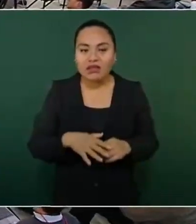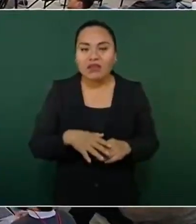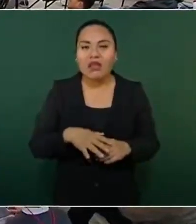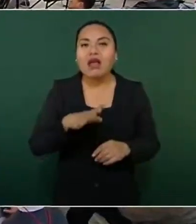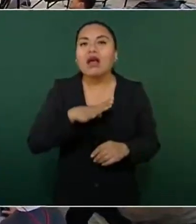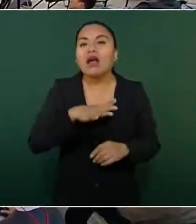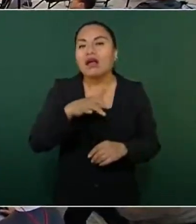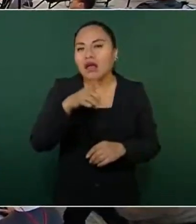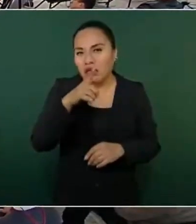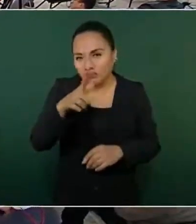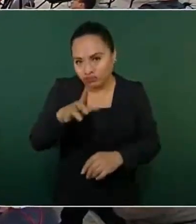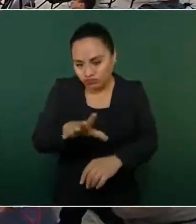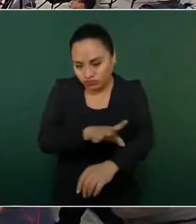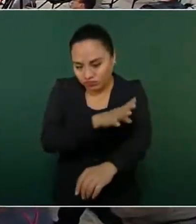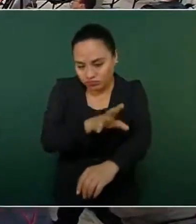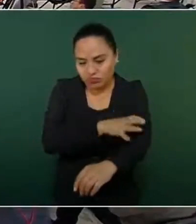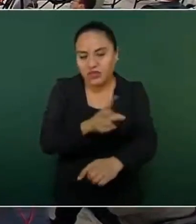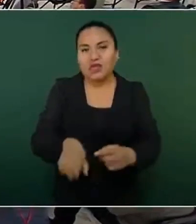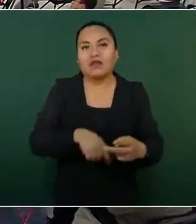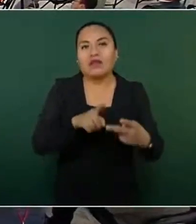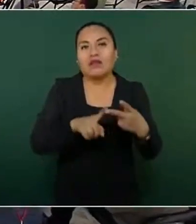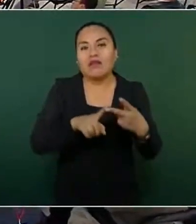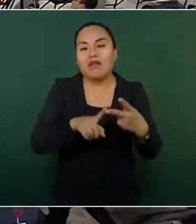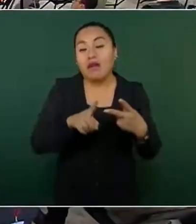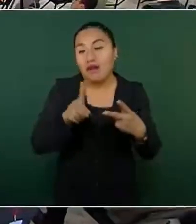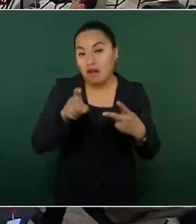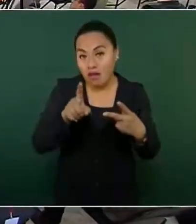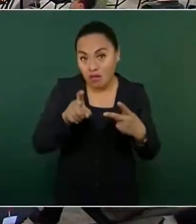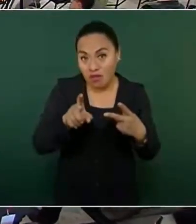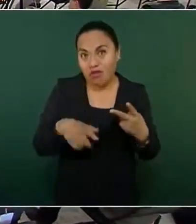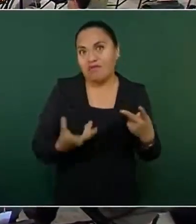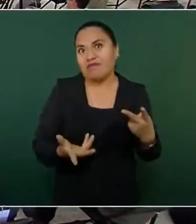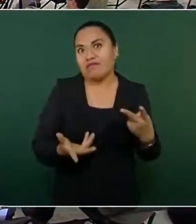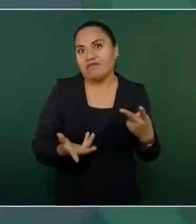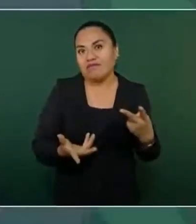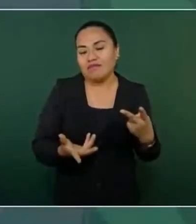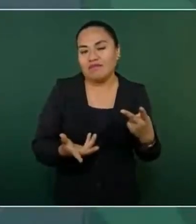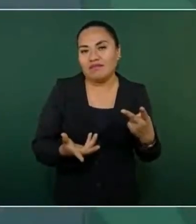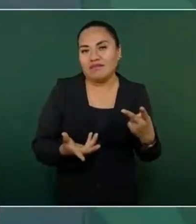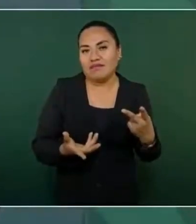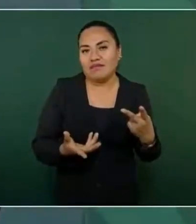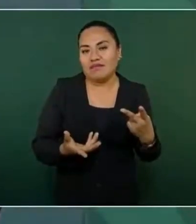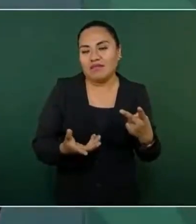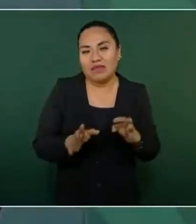electricidad, tenemos agua, y lo más importante,